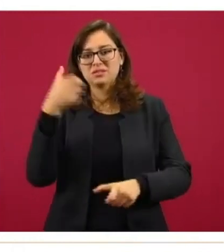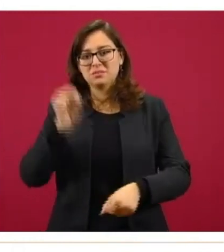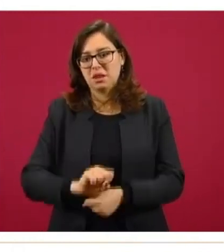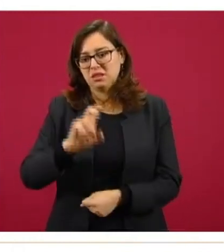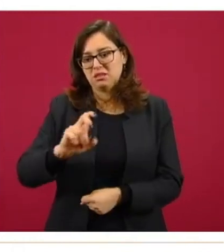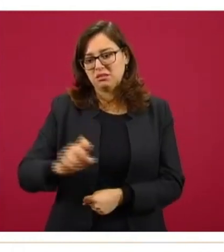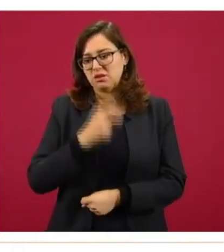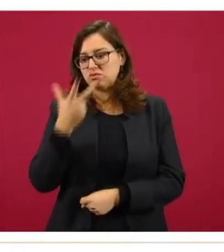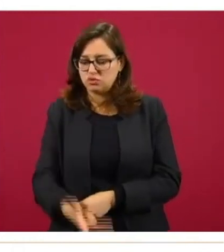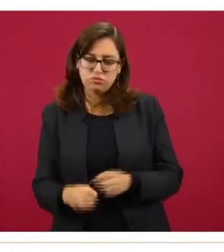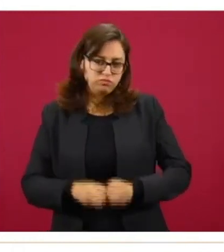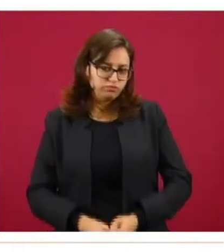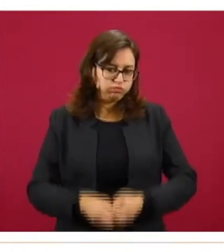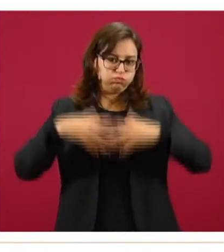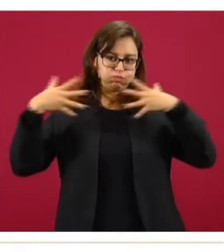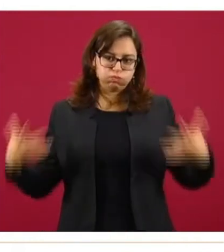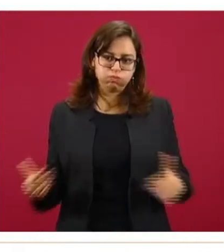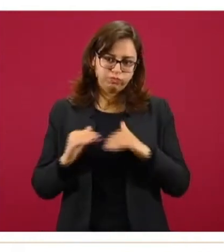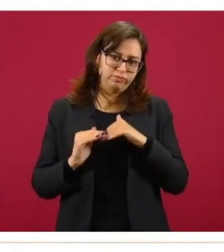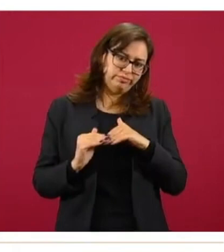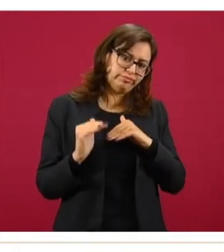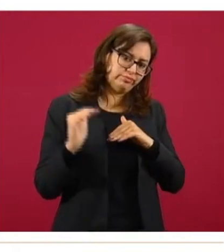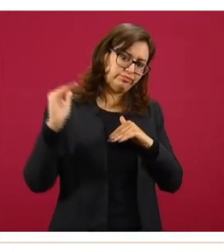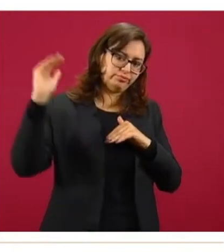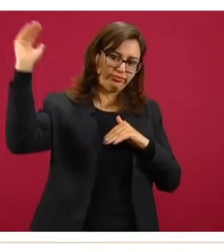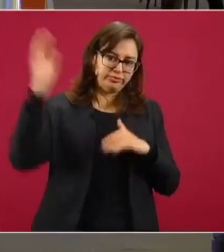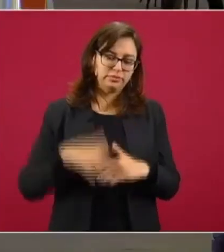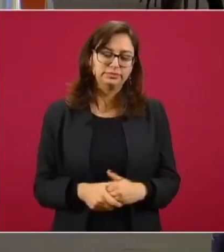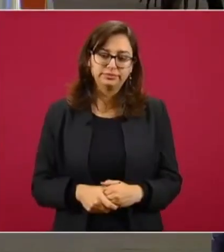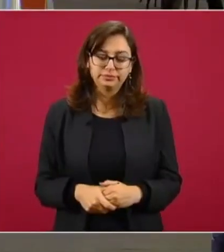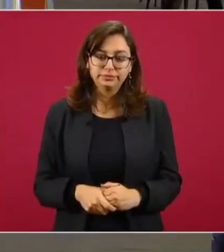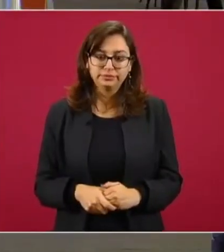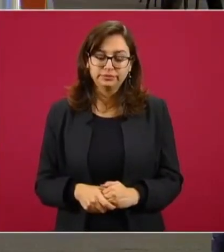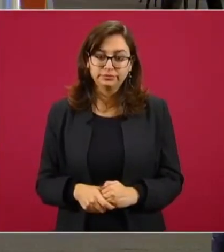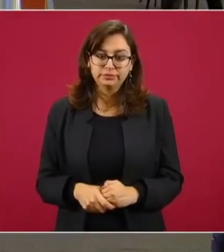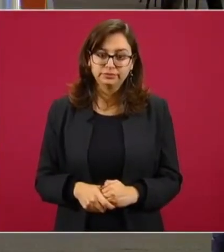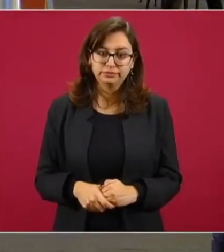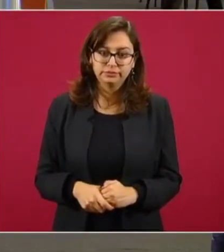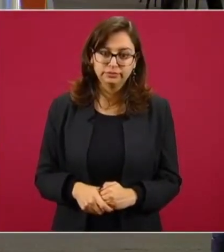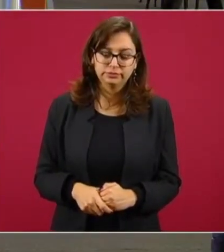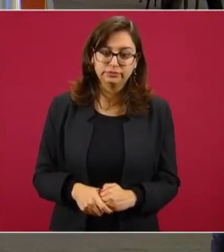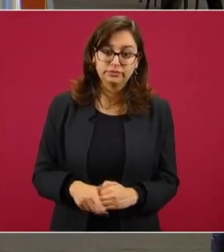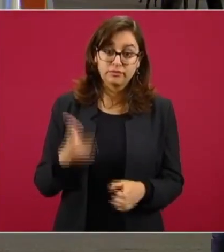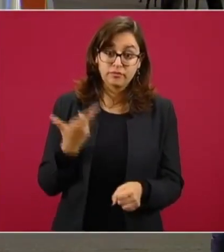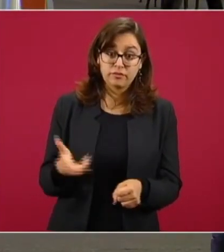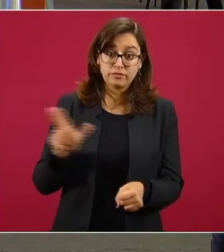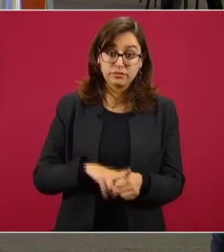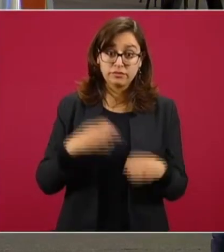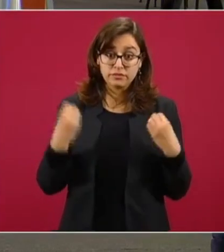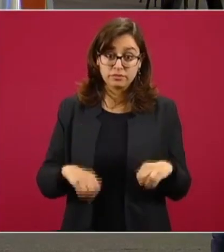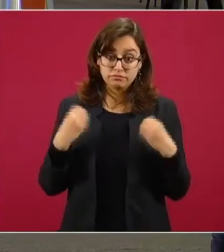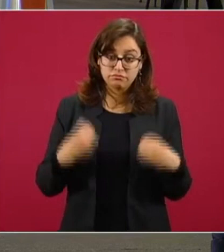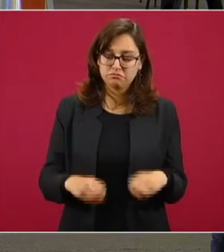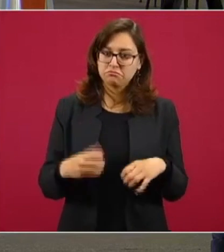38 en donde tienen este ascenso importante. Y la ocupación hospitalaria lo mismo,